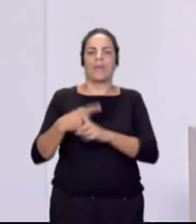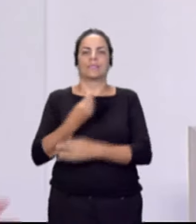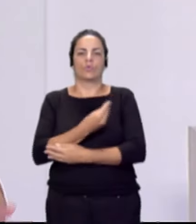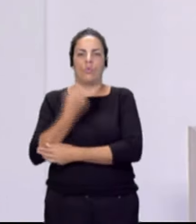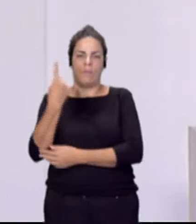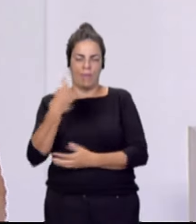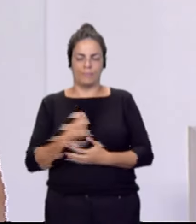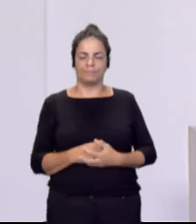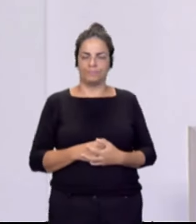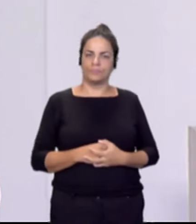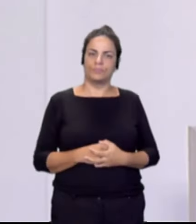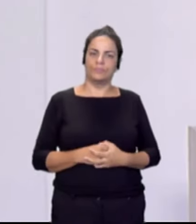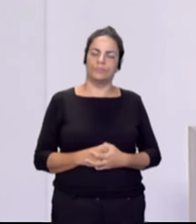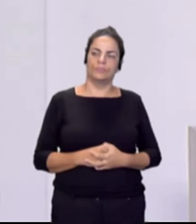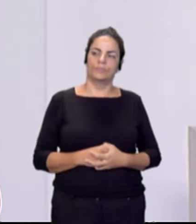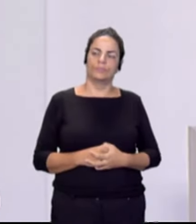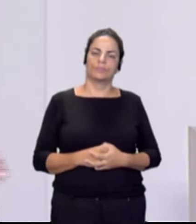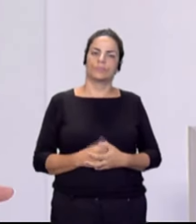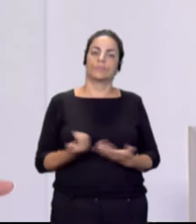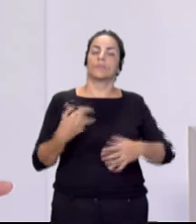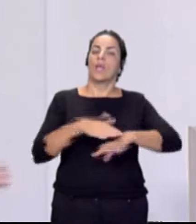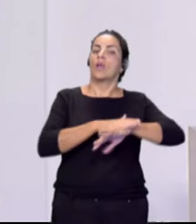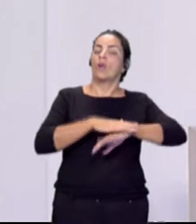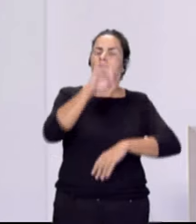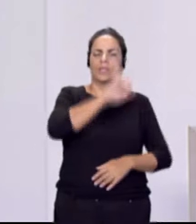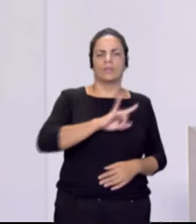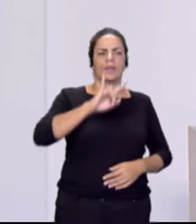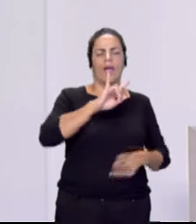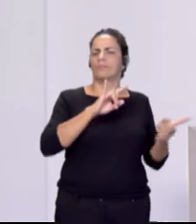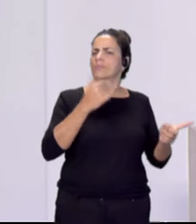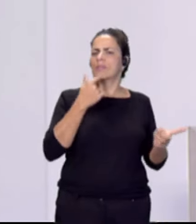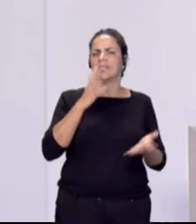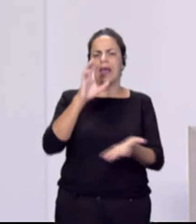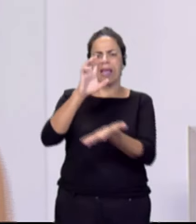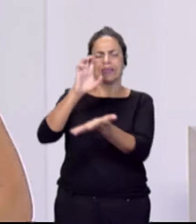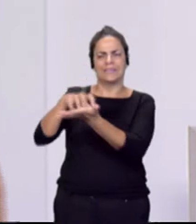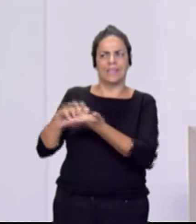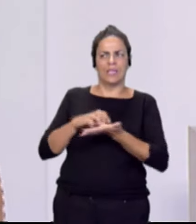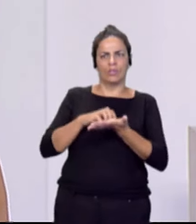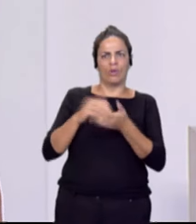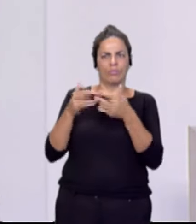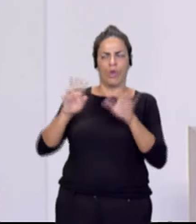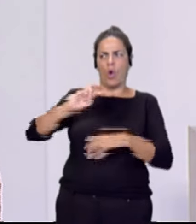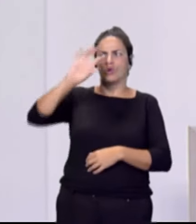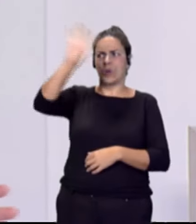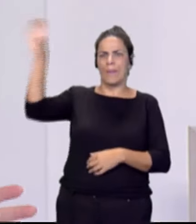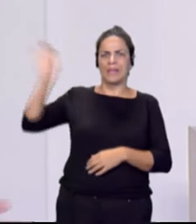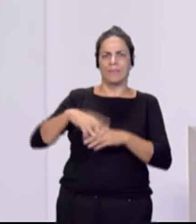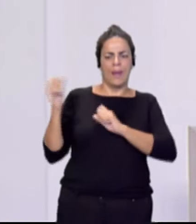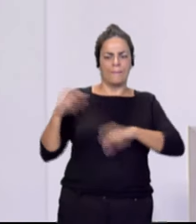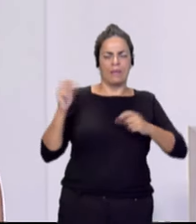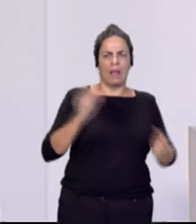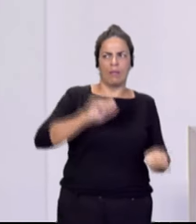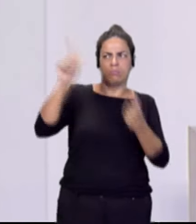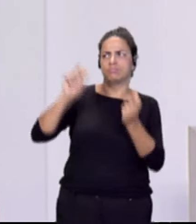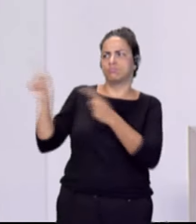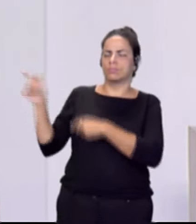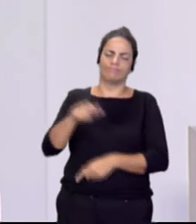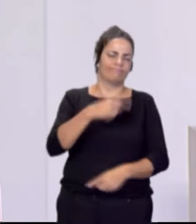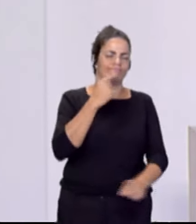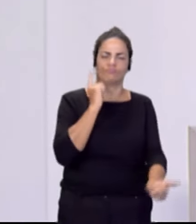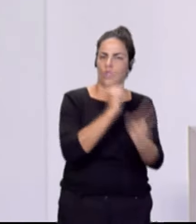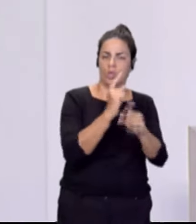El gobierno de Canarias se muestra en contra de abrir centros en terceros países para enviar a migrantes. Lo ha aclarado este miércoles tras ser